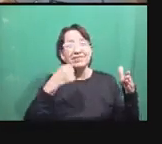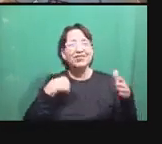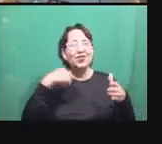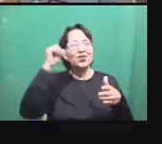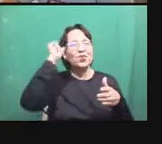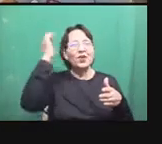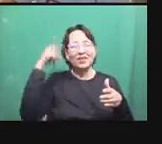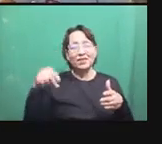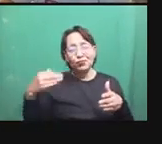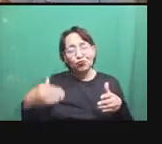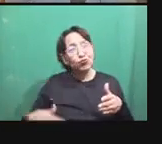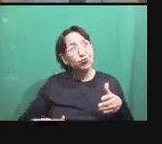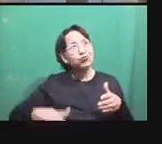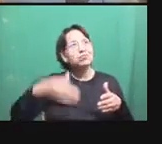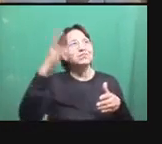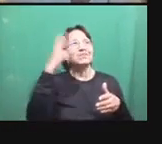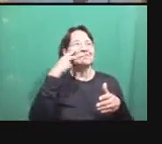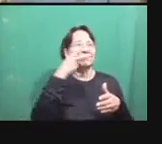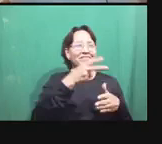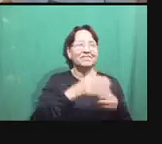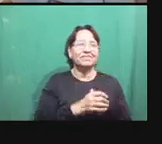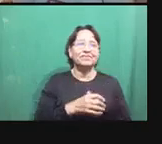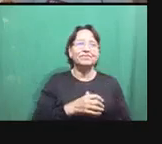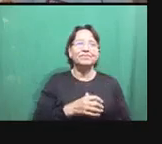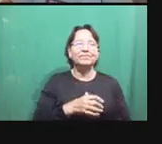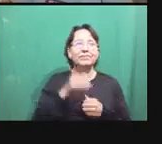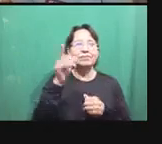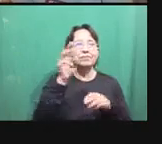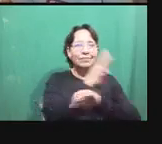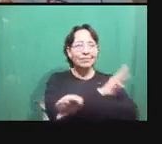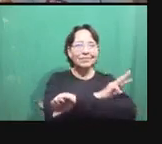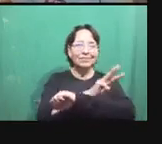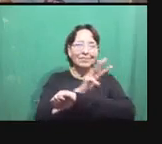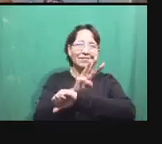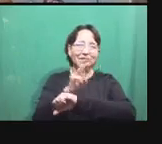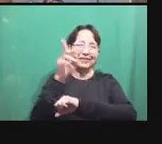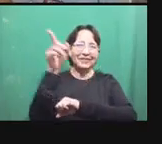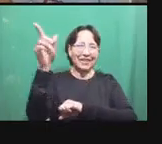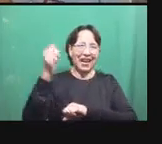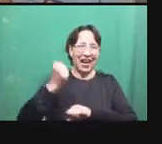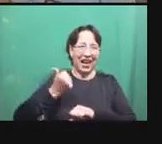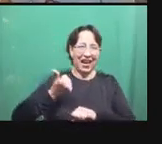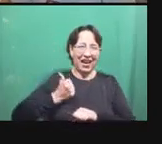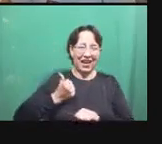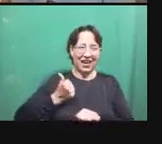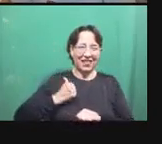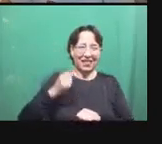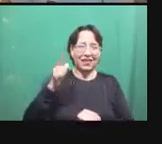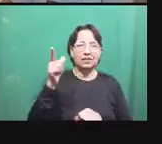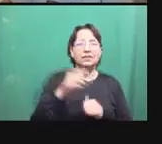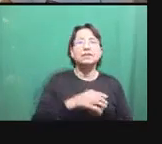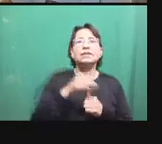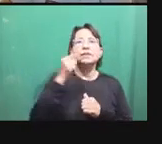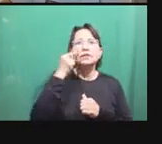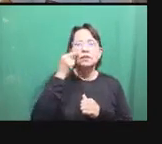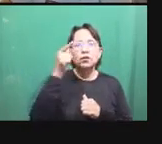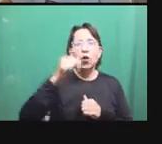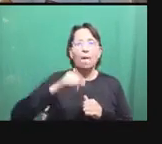En 2017, Bombing Signs, plataforma canadiense, líder en la cultura, posicionó a la ciudad de